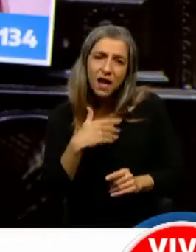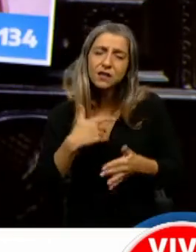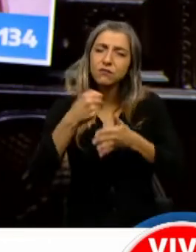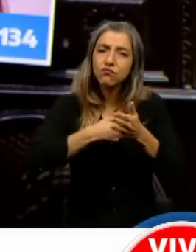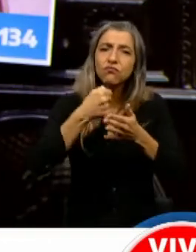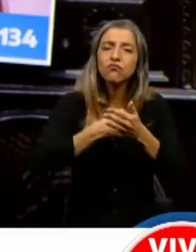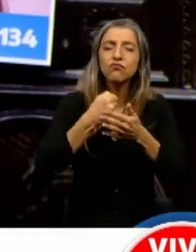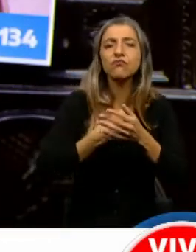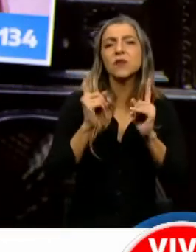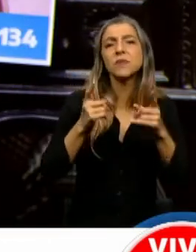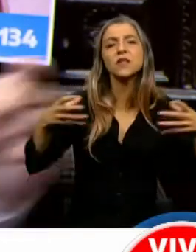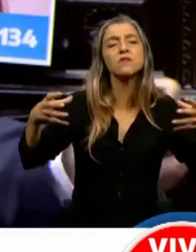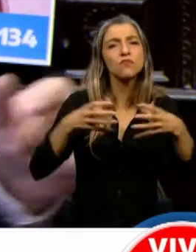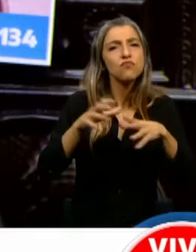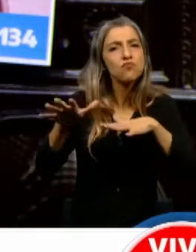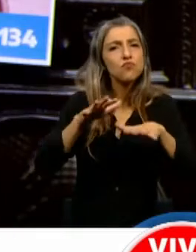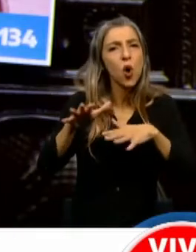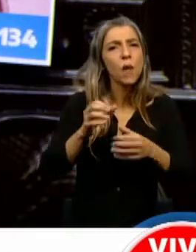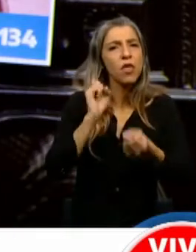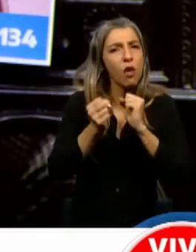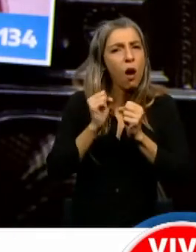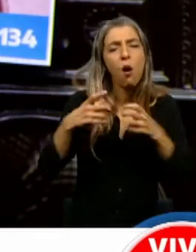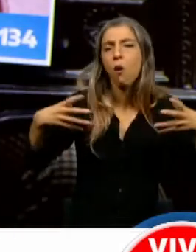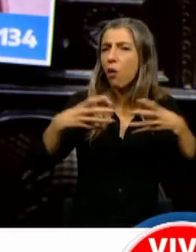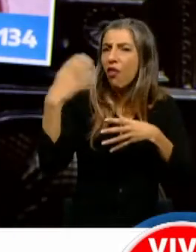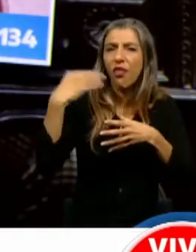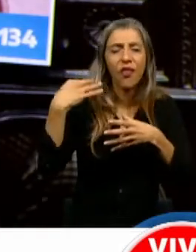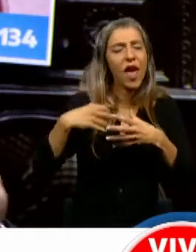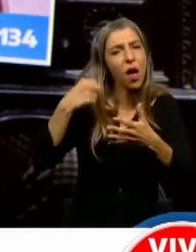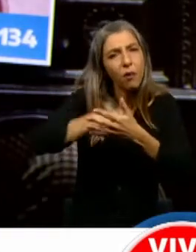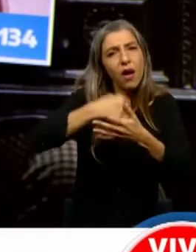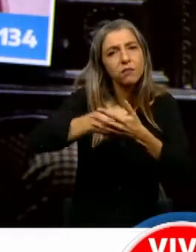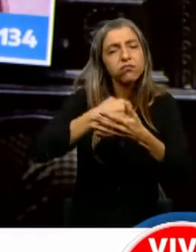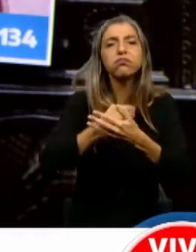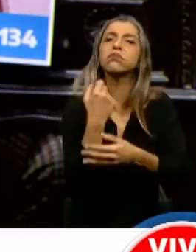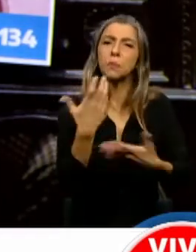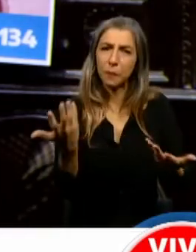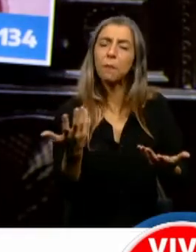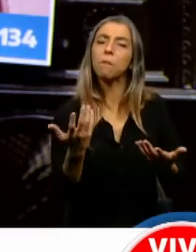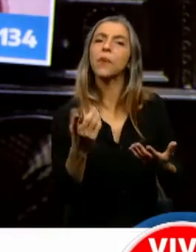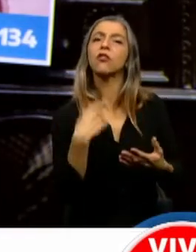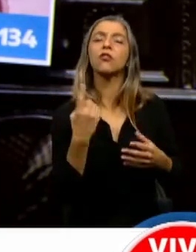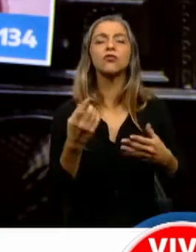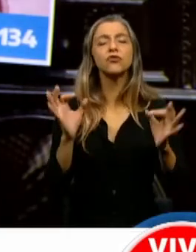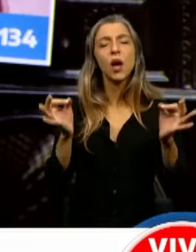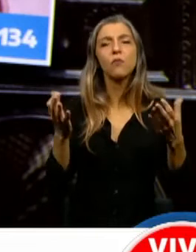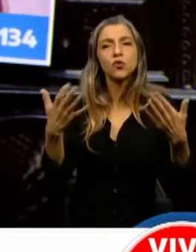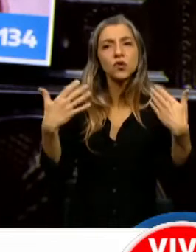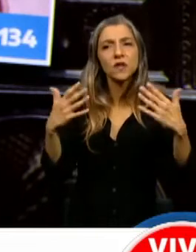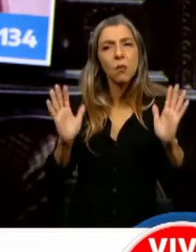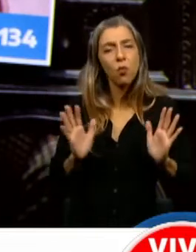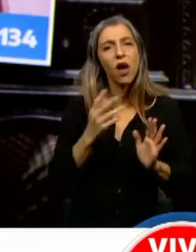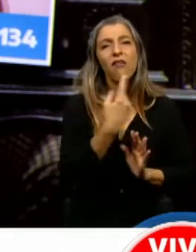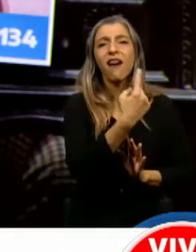que dar el movimiento obrero organizado y que este gobierno está apoyando. Y al mismo tiempo, con cada uno de los rubros